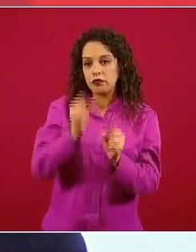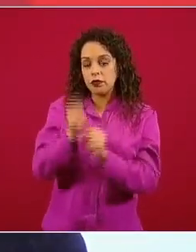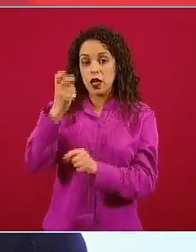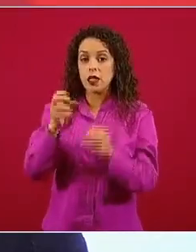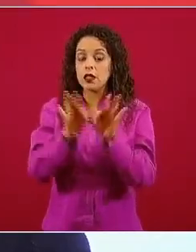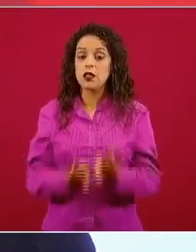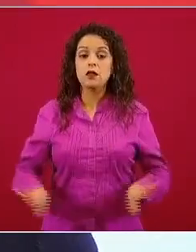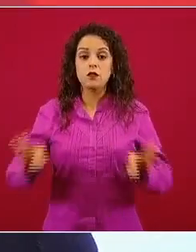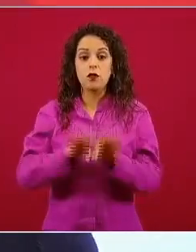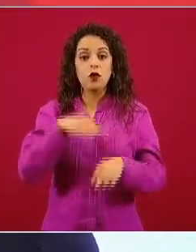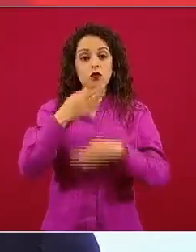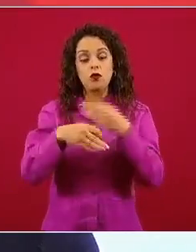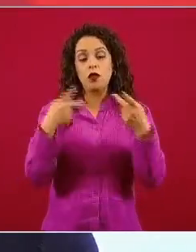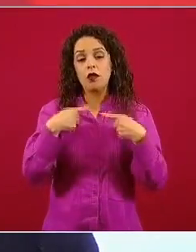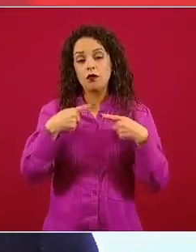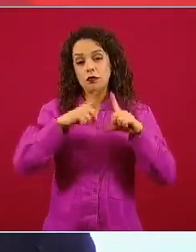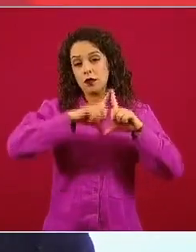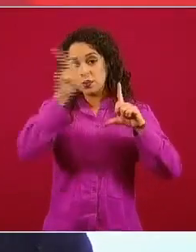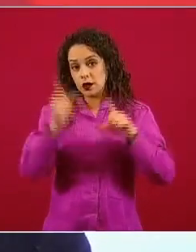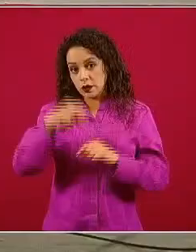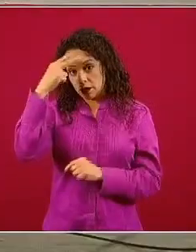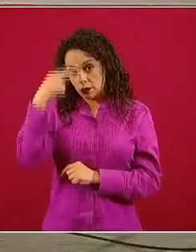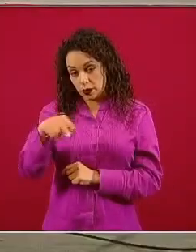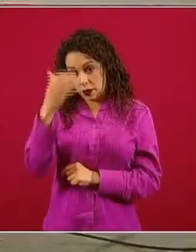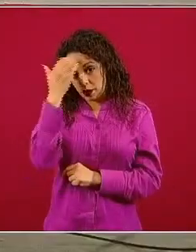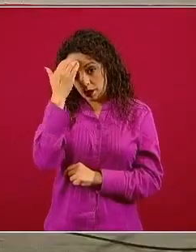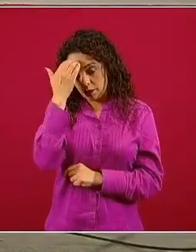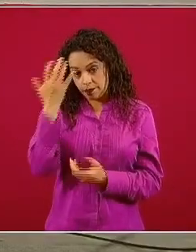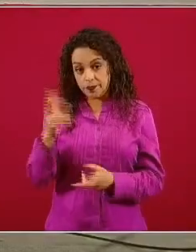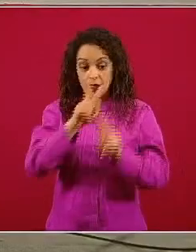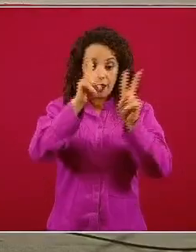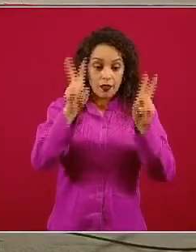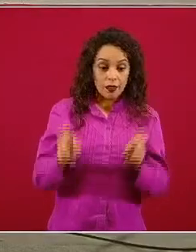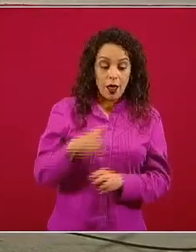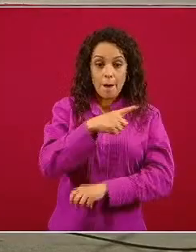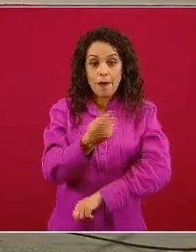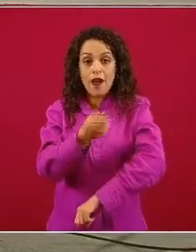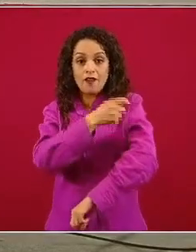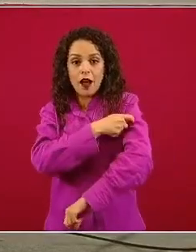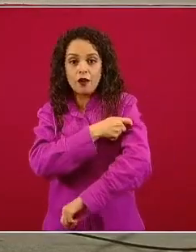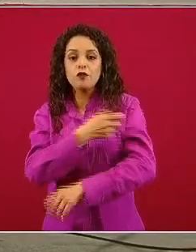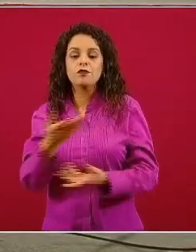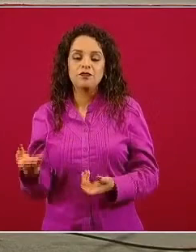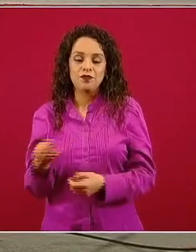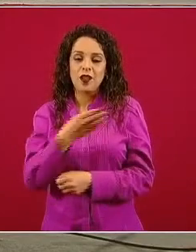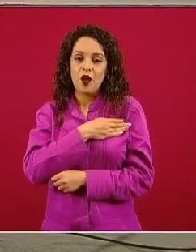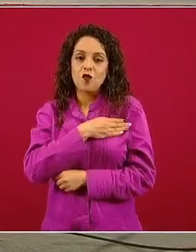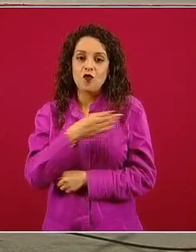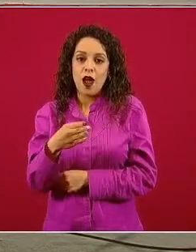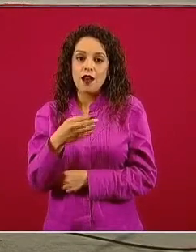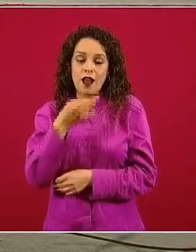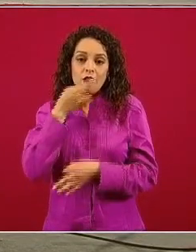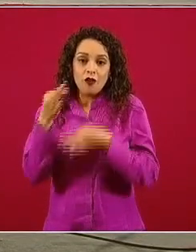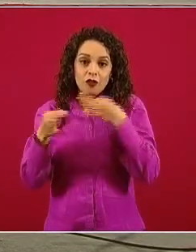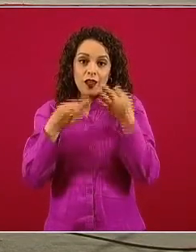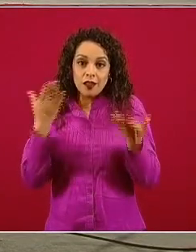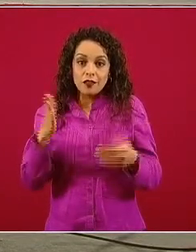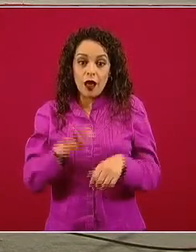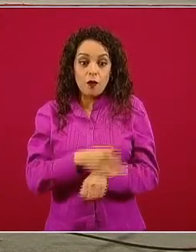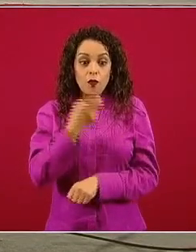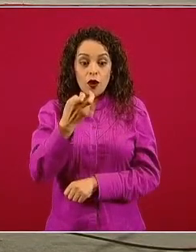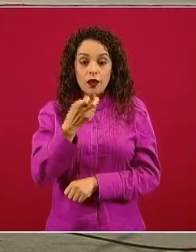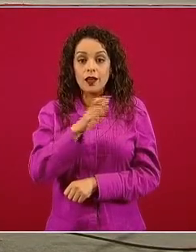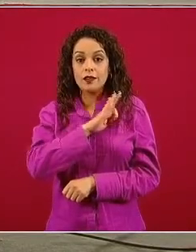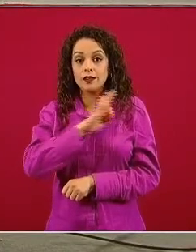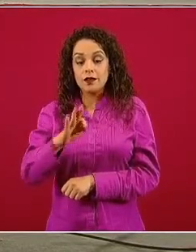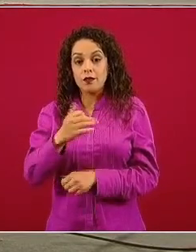la población. En el tema de la vacuna, la expectativa es una buena noticia, porque sabemos que es un elemento de prevención que en su momento